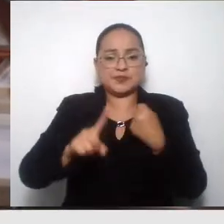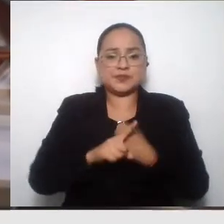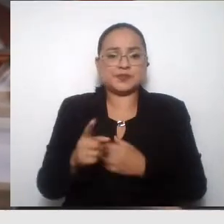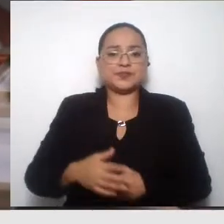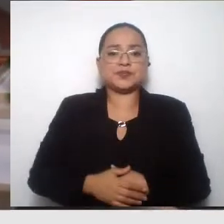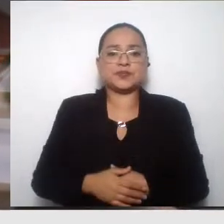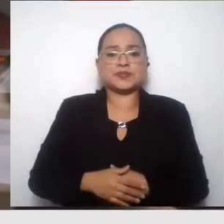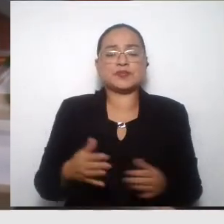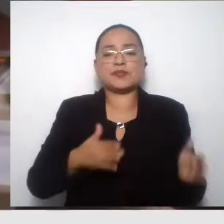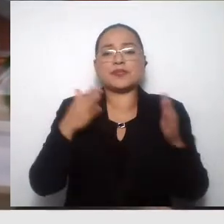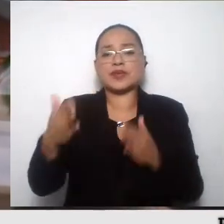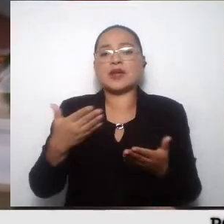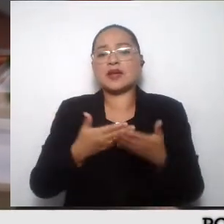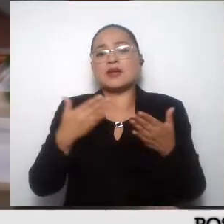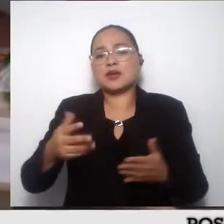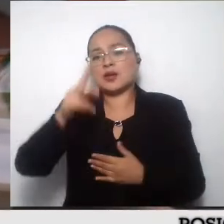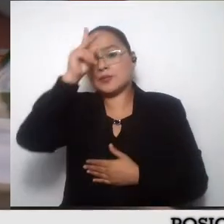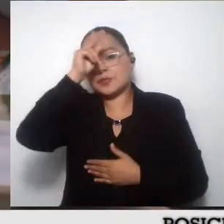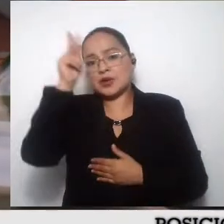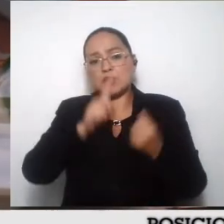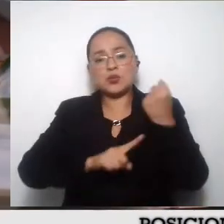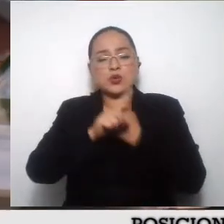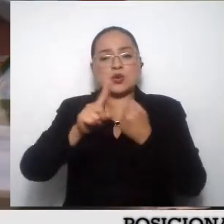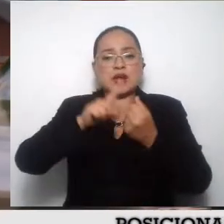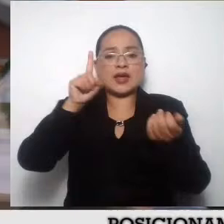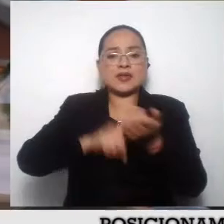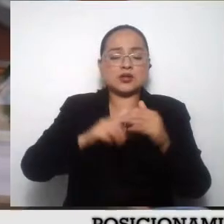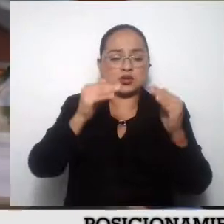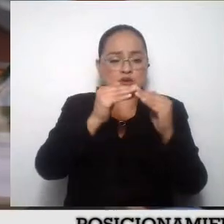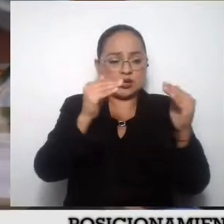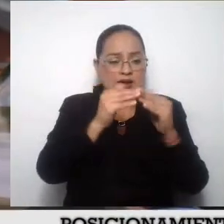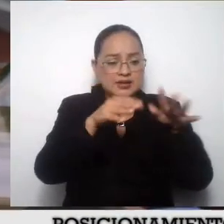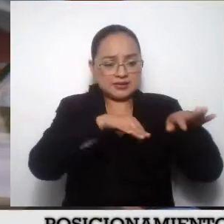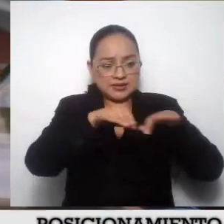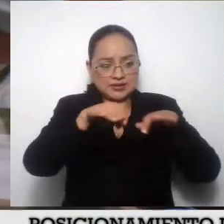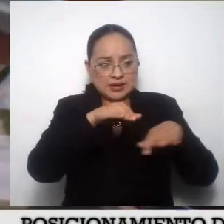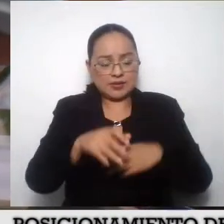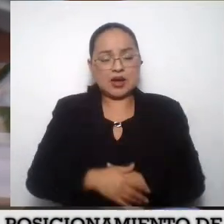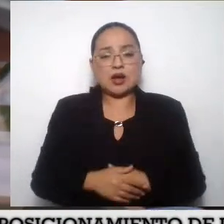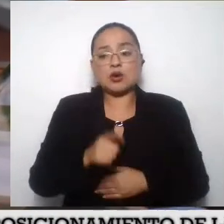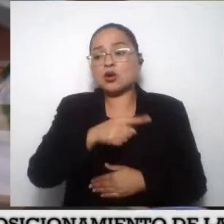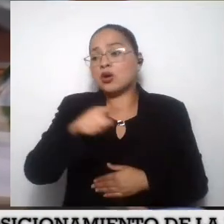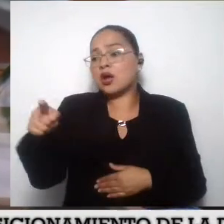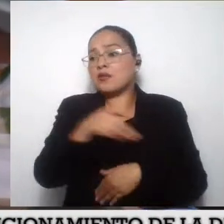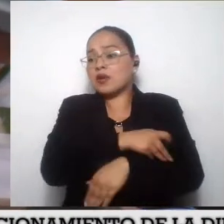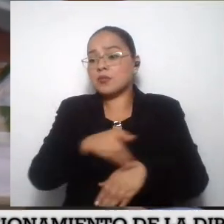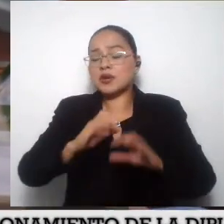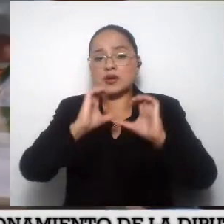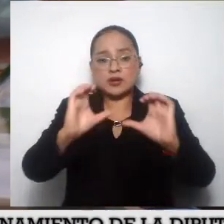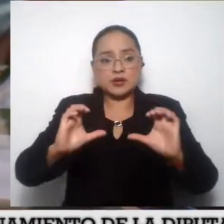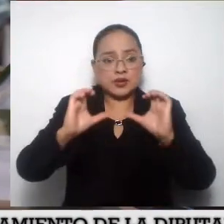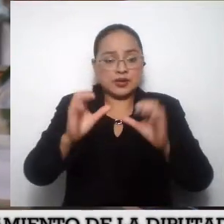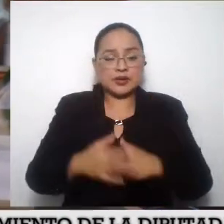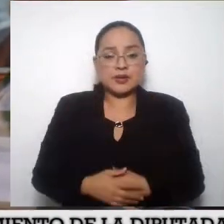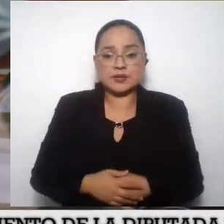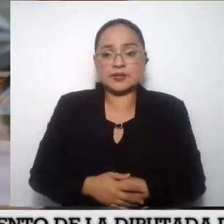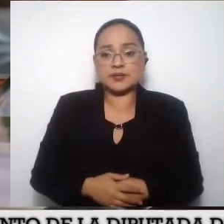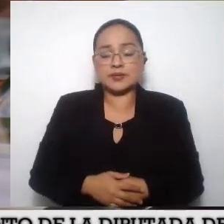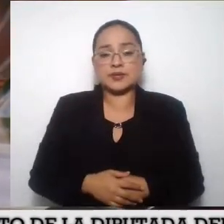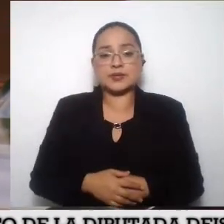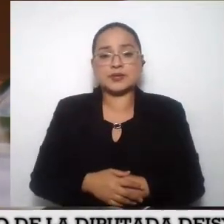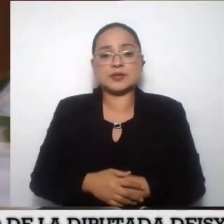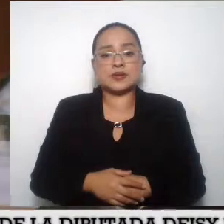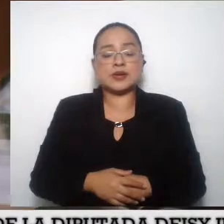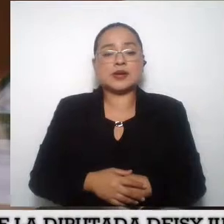las desigualdades se presenta en el trabajo del hogar y los cuidados. Así cuando es remunerado como cuando